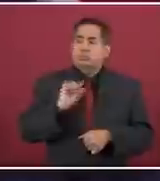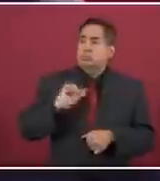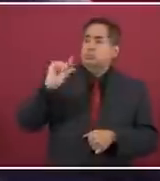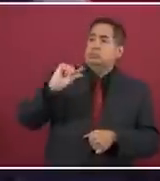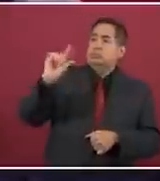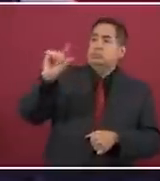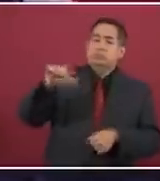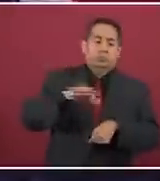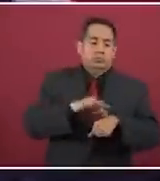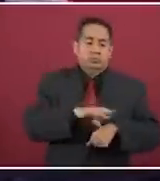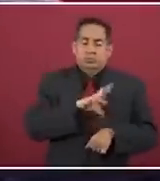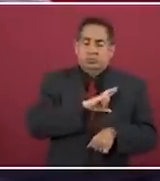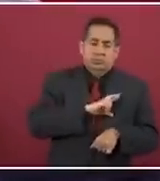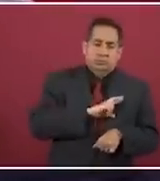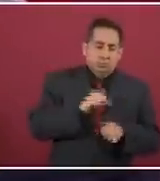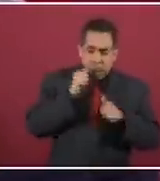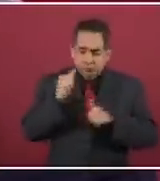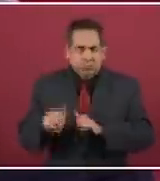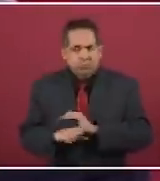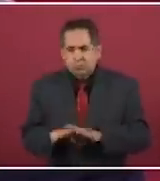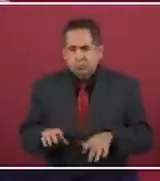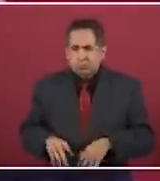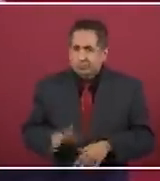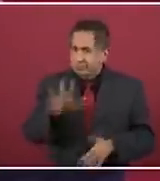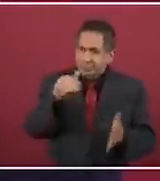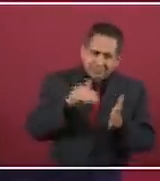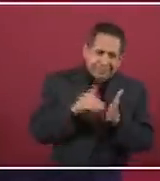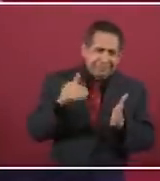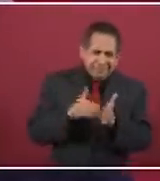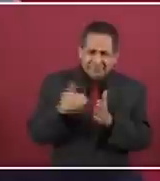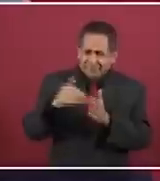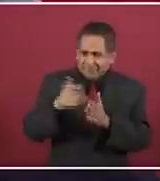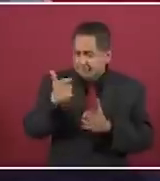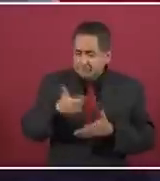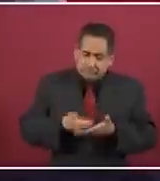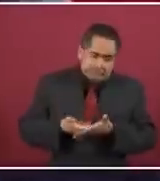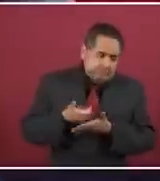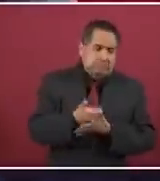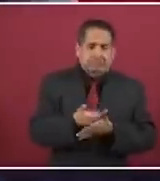funcionarios públicos. Costaba 5,000 millones de pesos